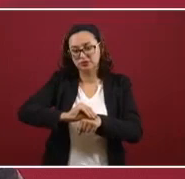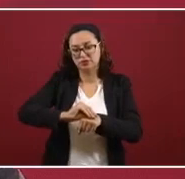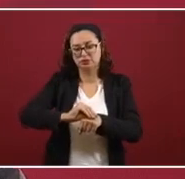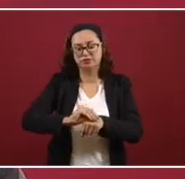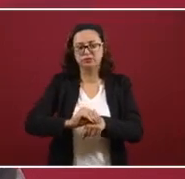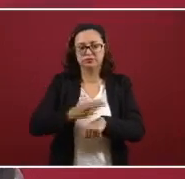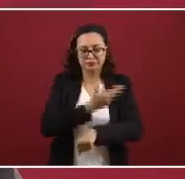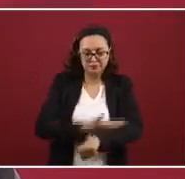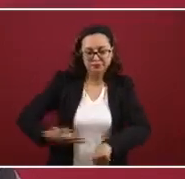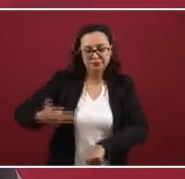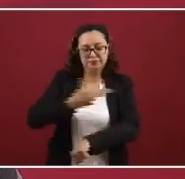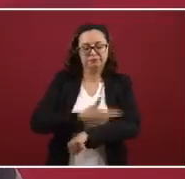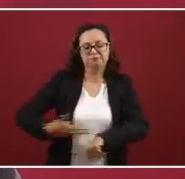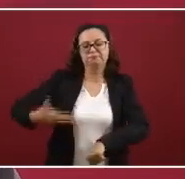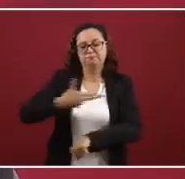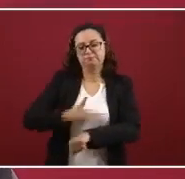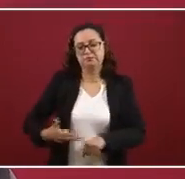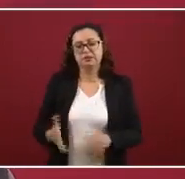que se está preparando